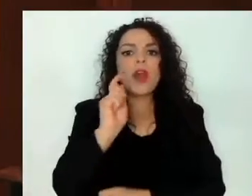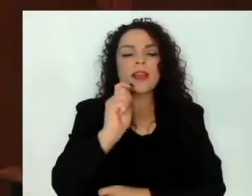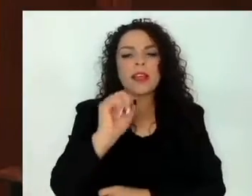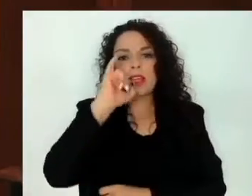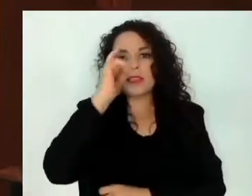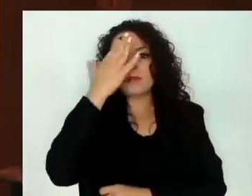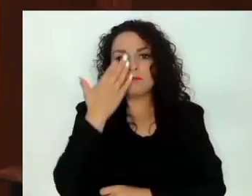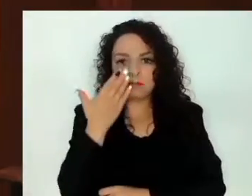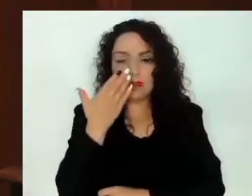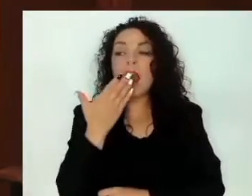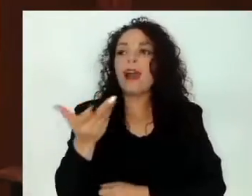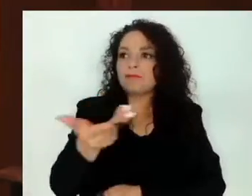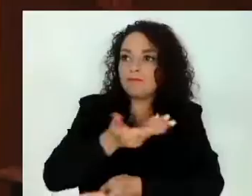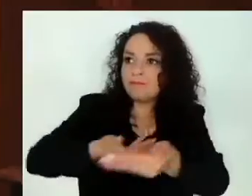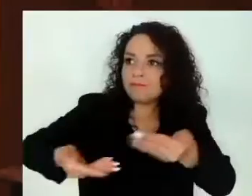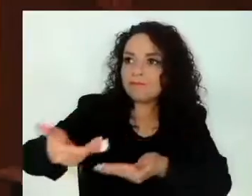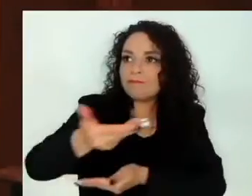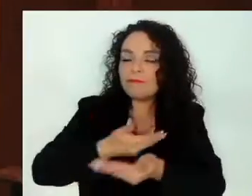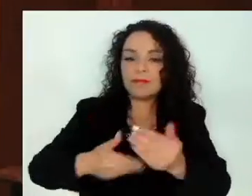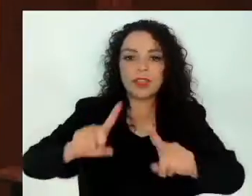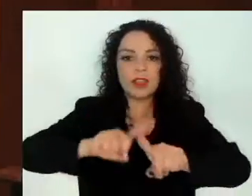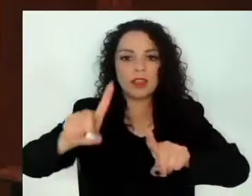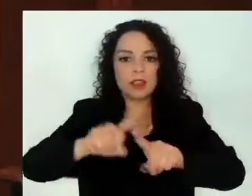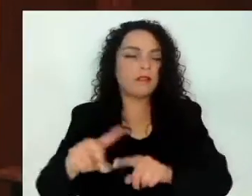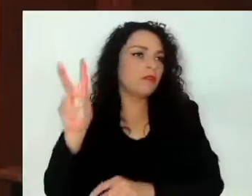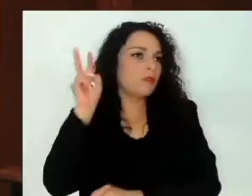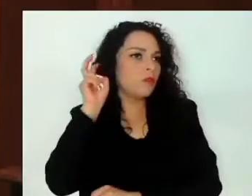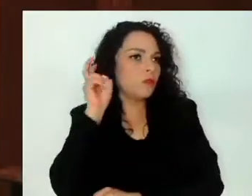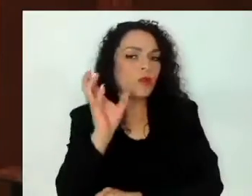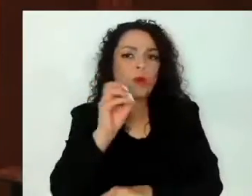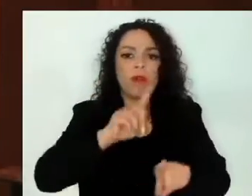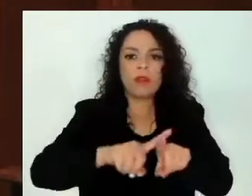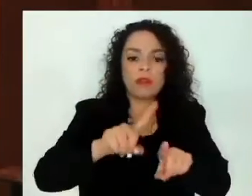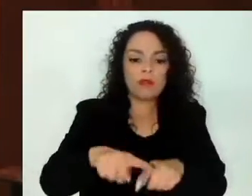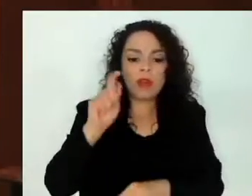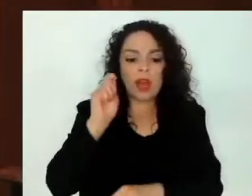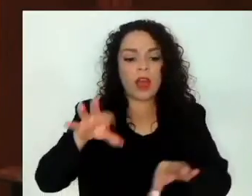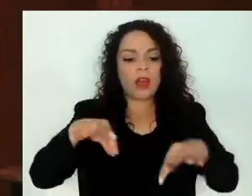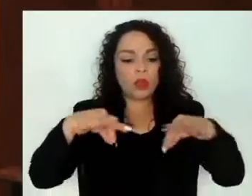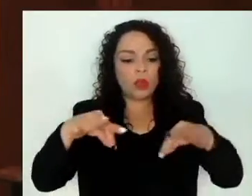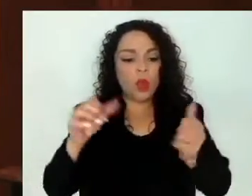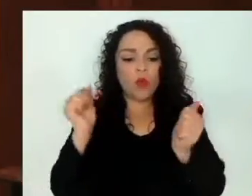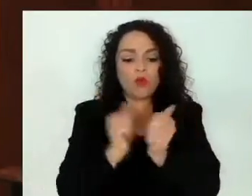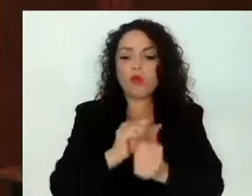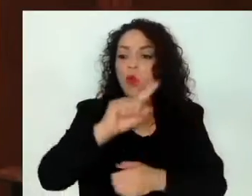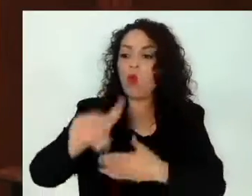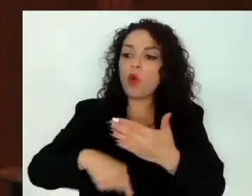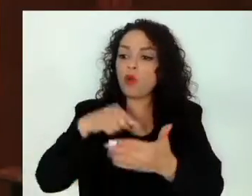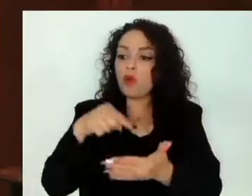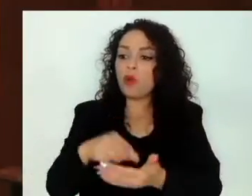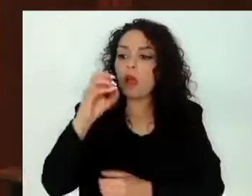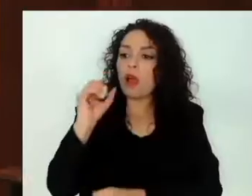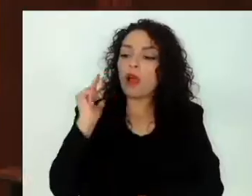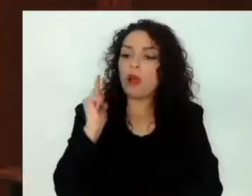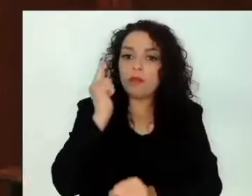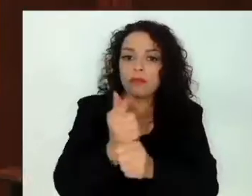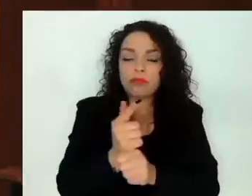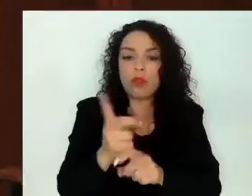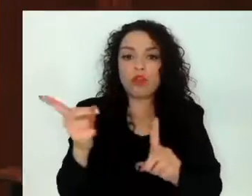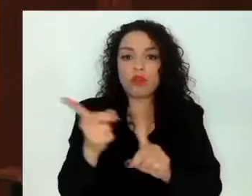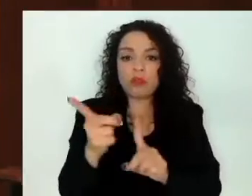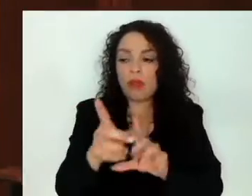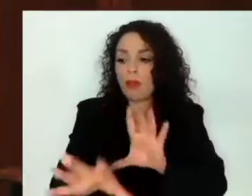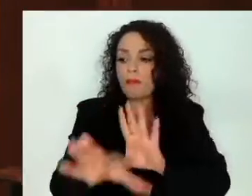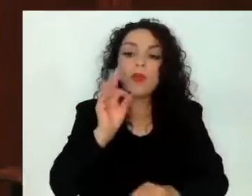audios, videos, información reservada o documentos del lugar de los hechos o del hallazgo de indicios,